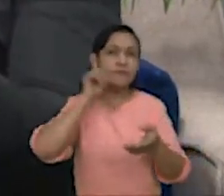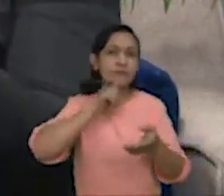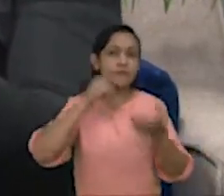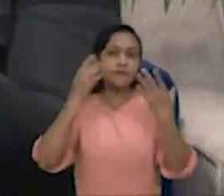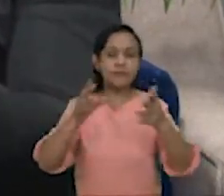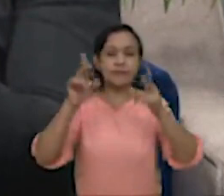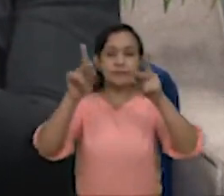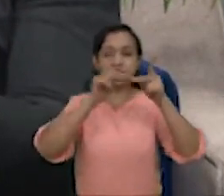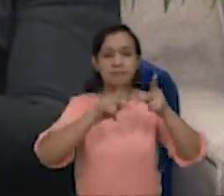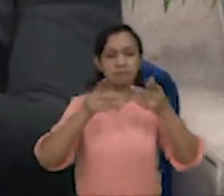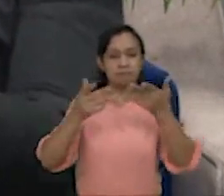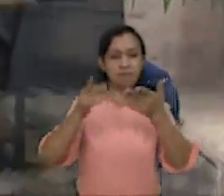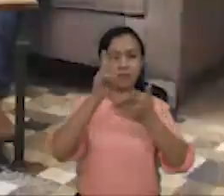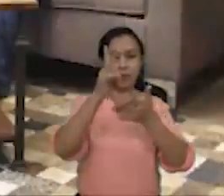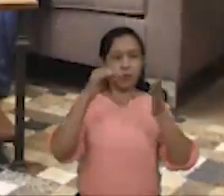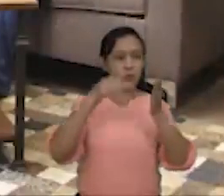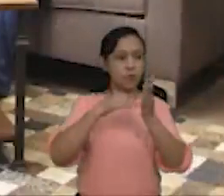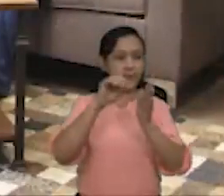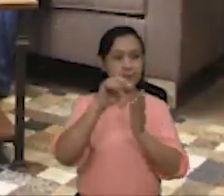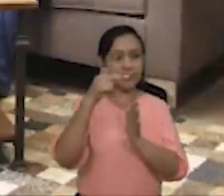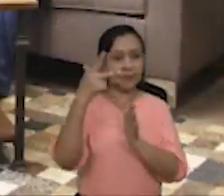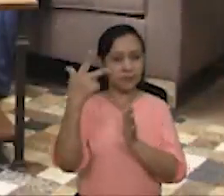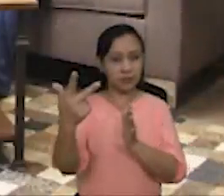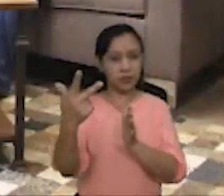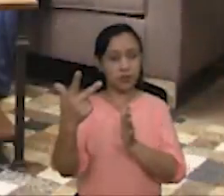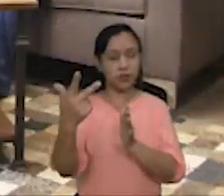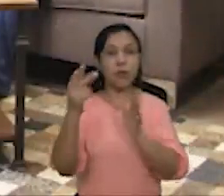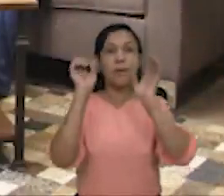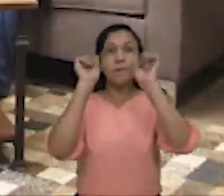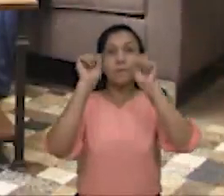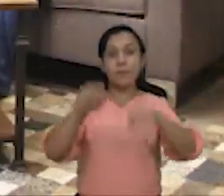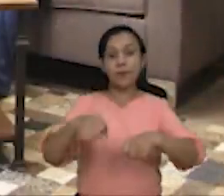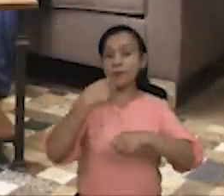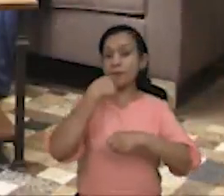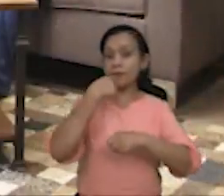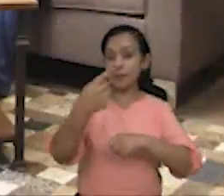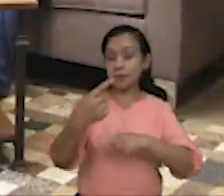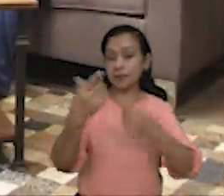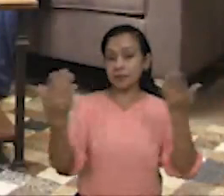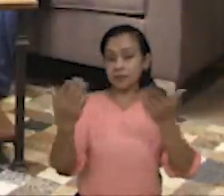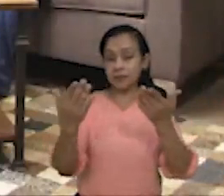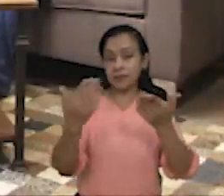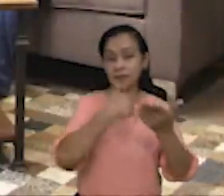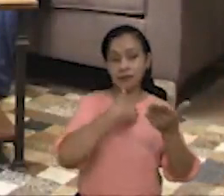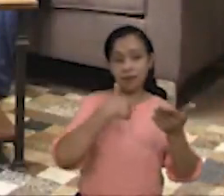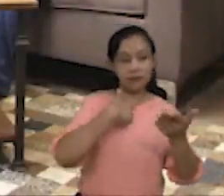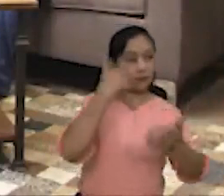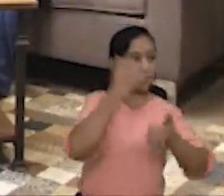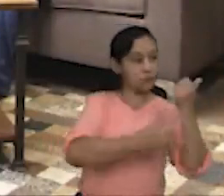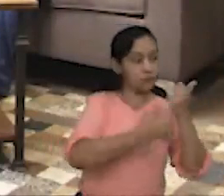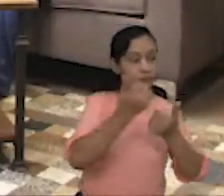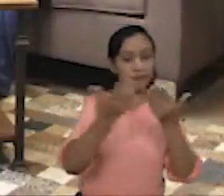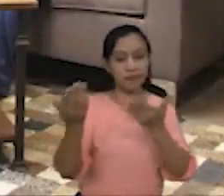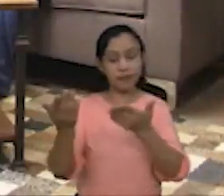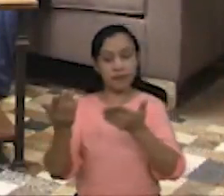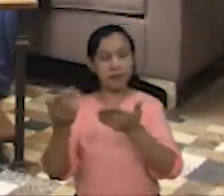para engañar a la gente en el año 2018. Y nosotros podemos estar del lado que deconstruya lo falso, del